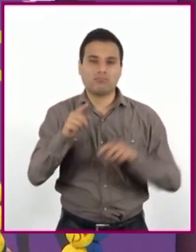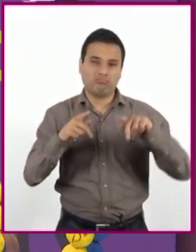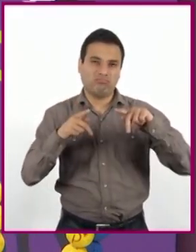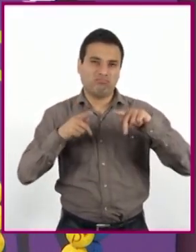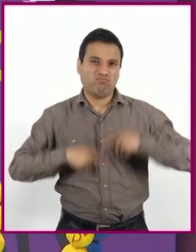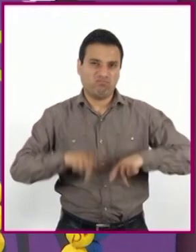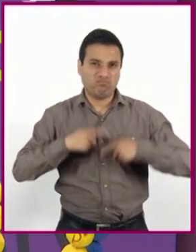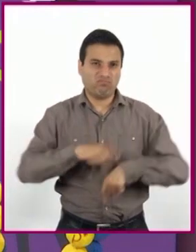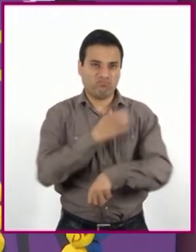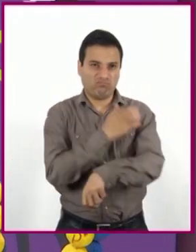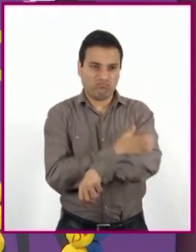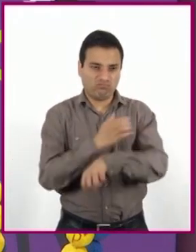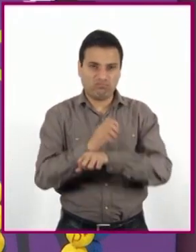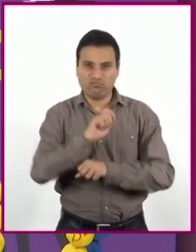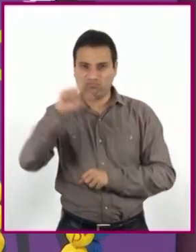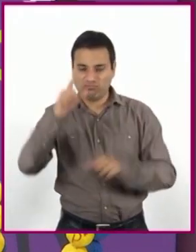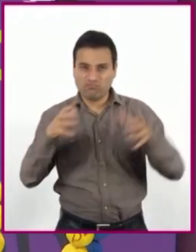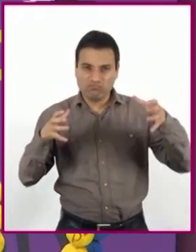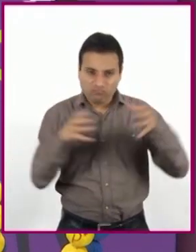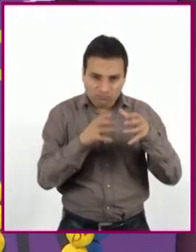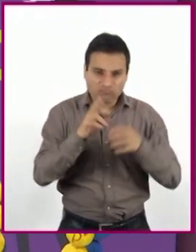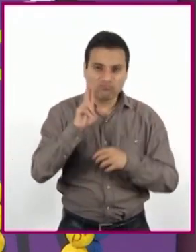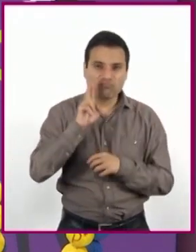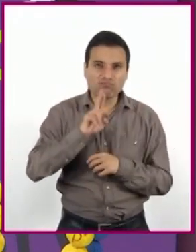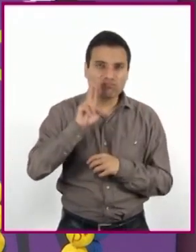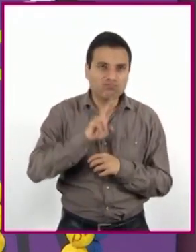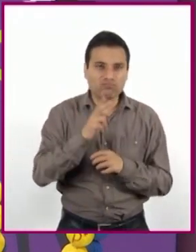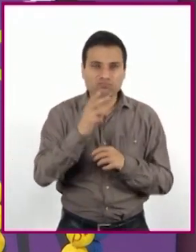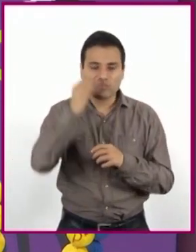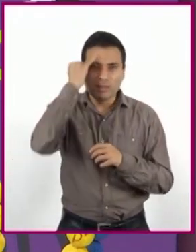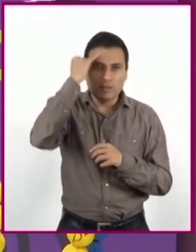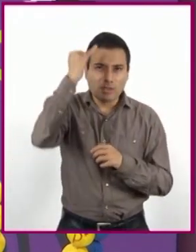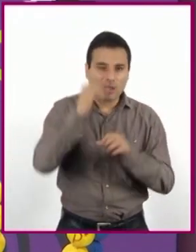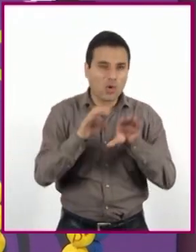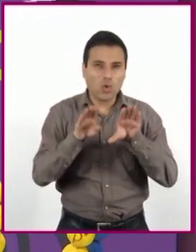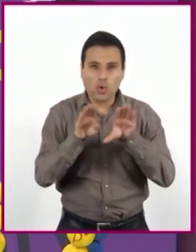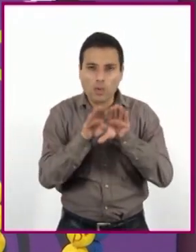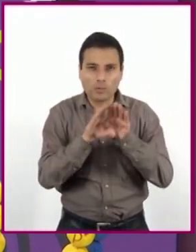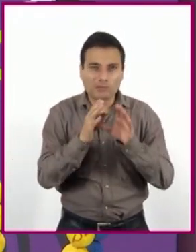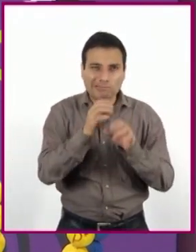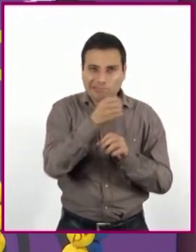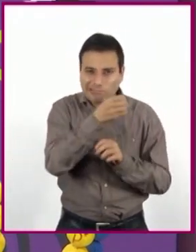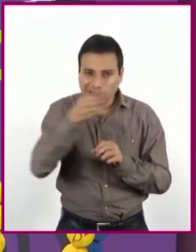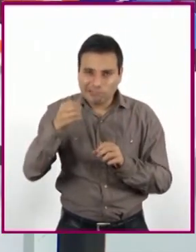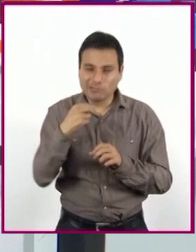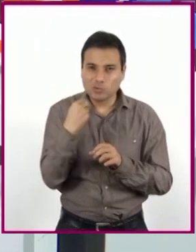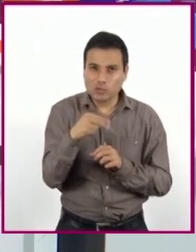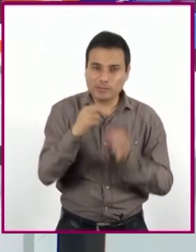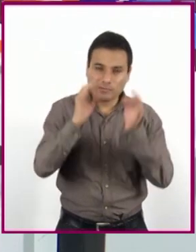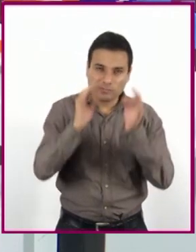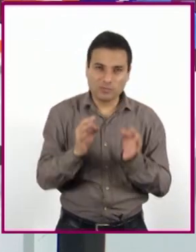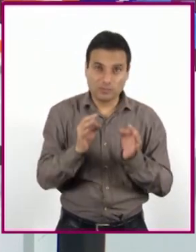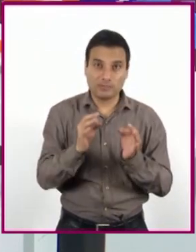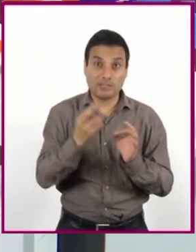para crear una nomenclatura sistemática justo antes del estallido de la Revolución Francesa.